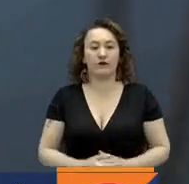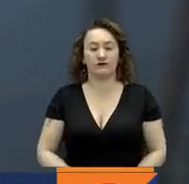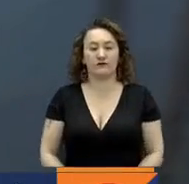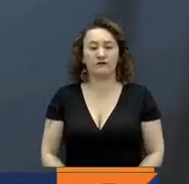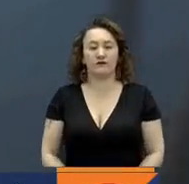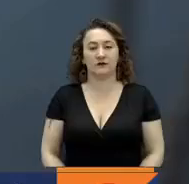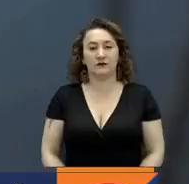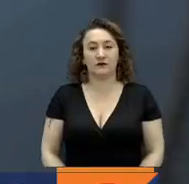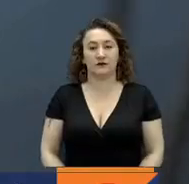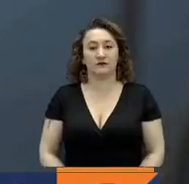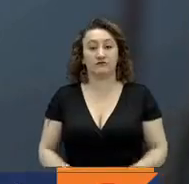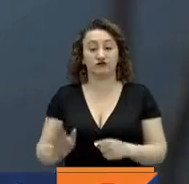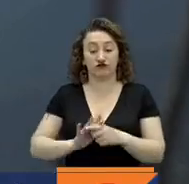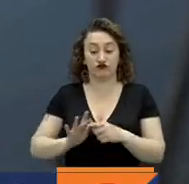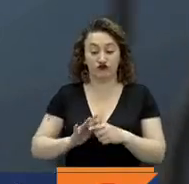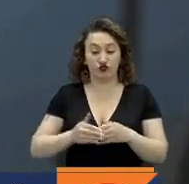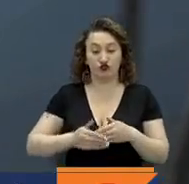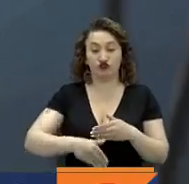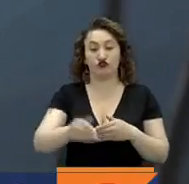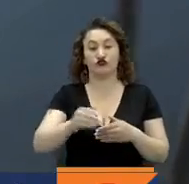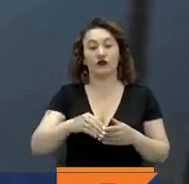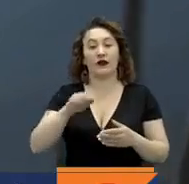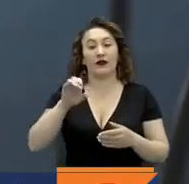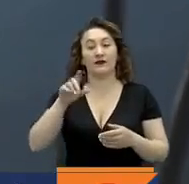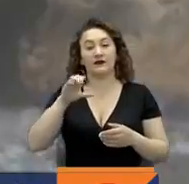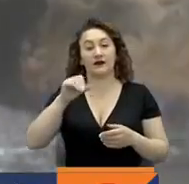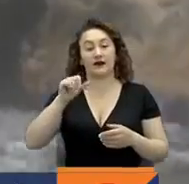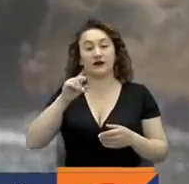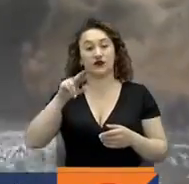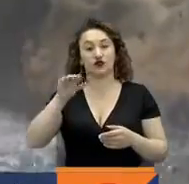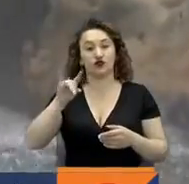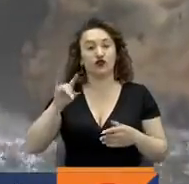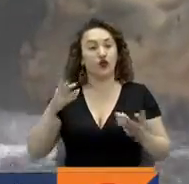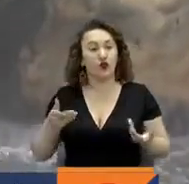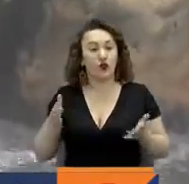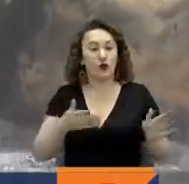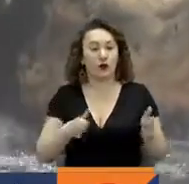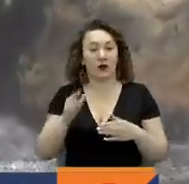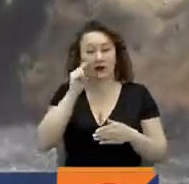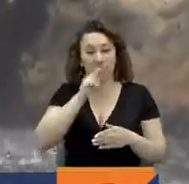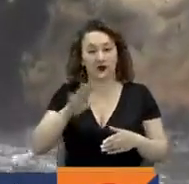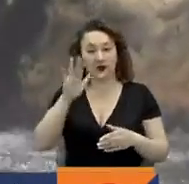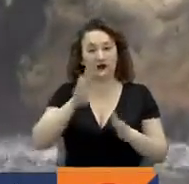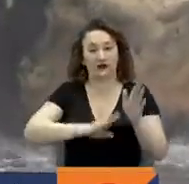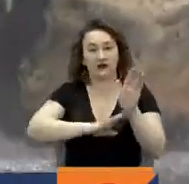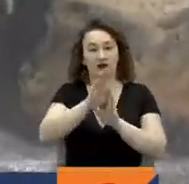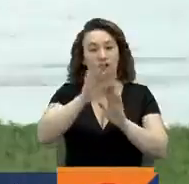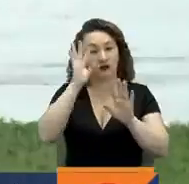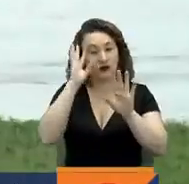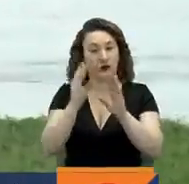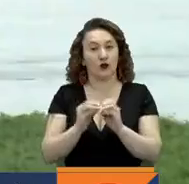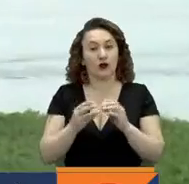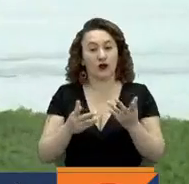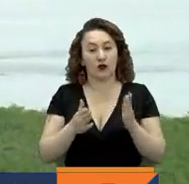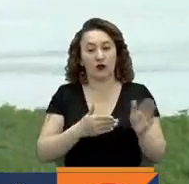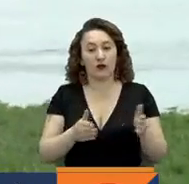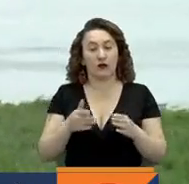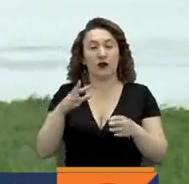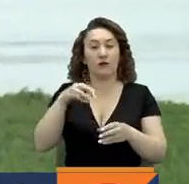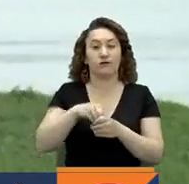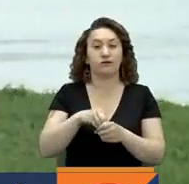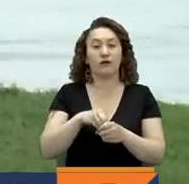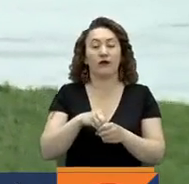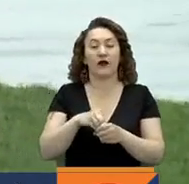Colombia. La implementación de Escazú deberá tenerse en cuenta en el Plan Nacional de Desarrollo, de modo que el acuerdo entraría a ser el marco bajo el cual se dan